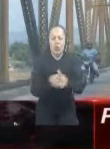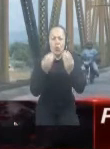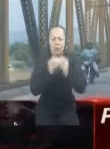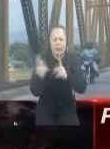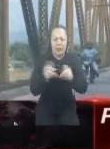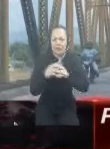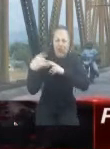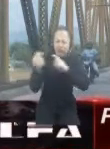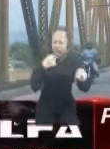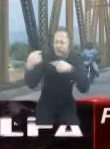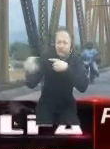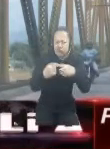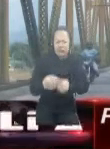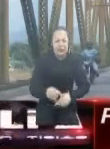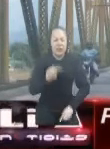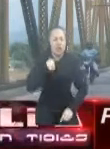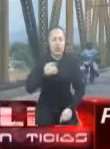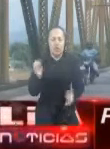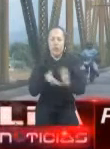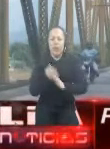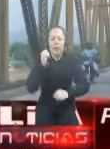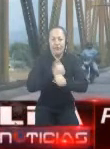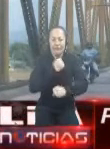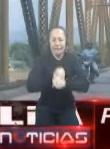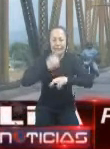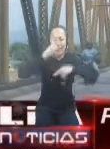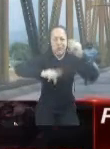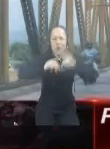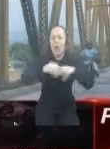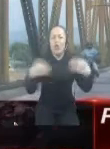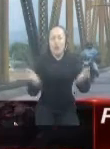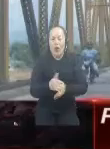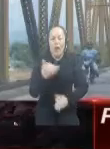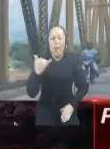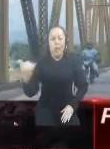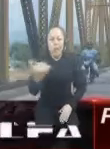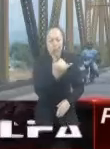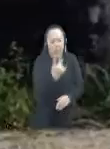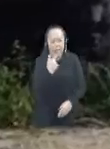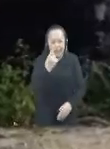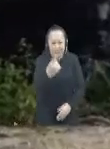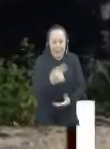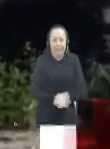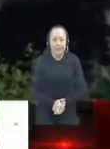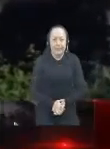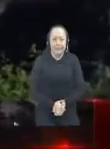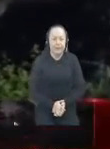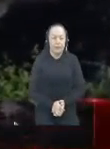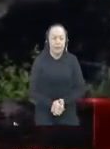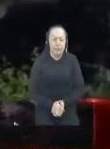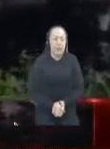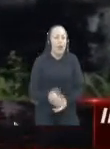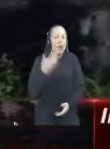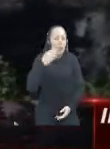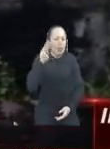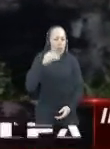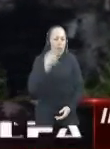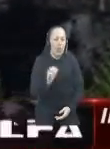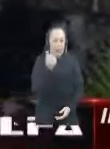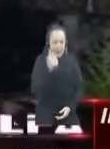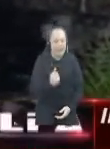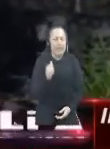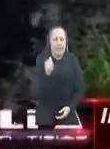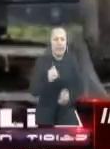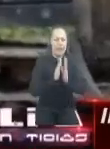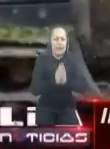encuentran en desacuerdo con las obras que se están realizando sobre este sector. El pasado martes 10 de diciembre,